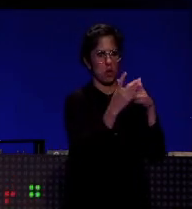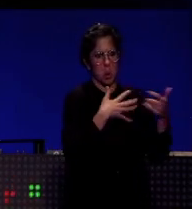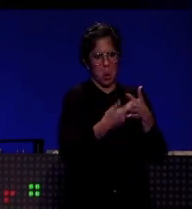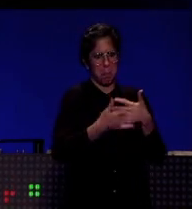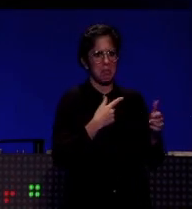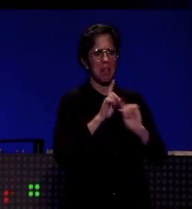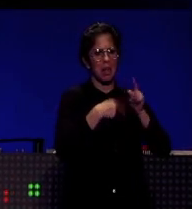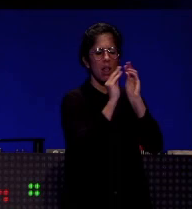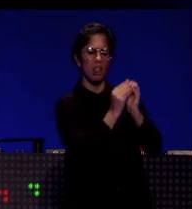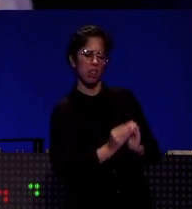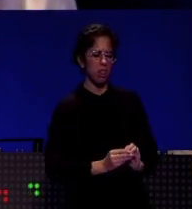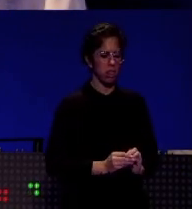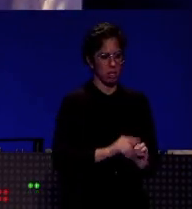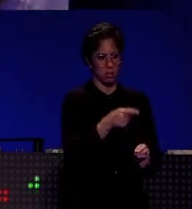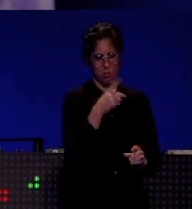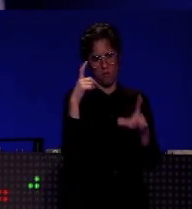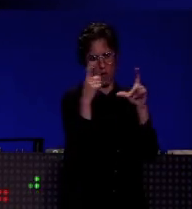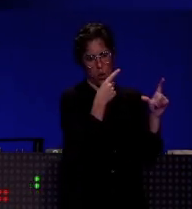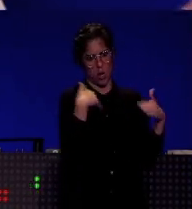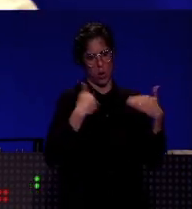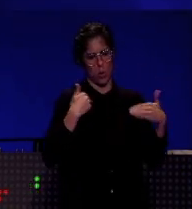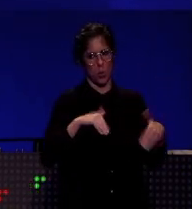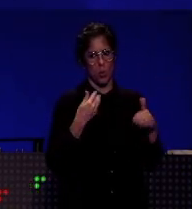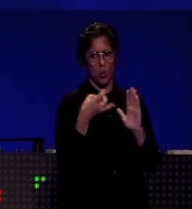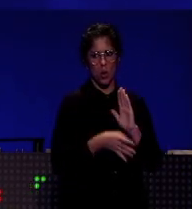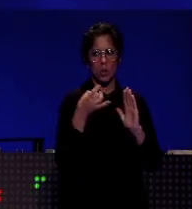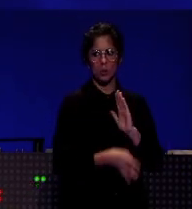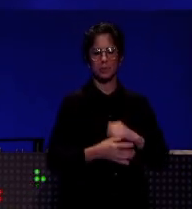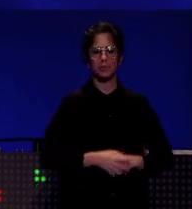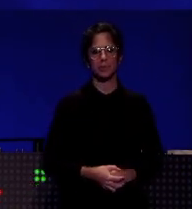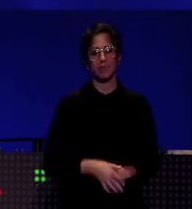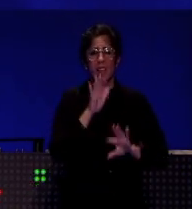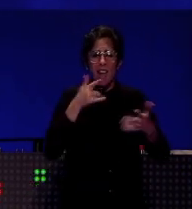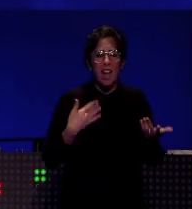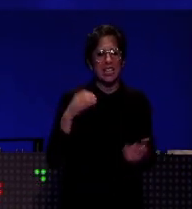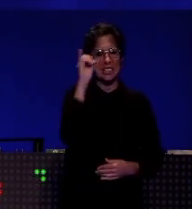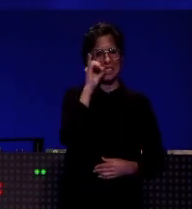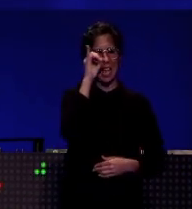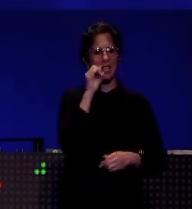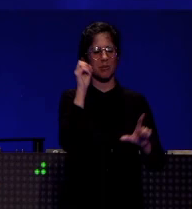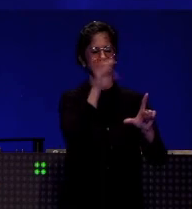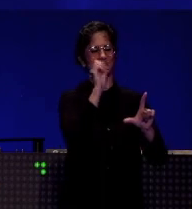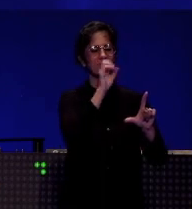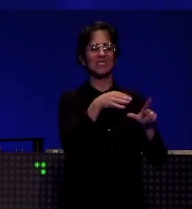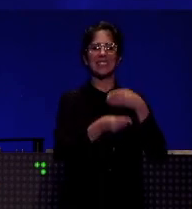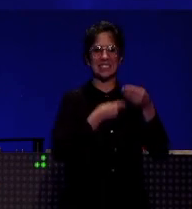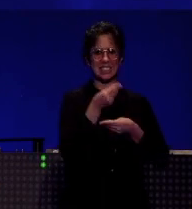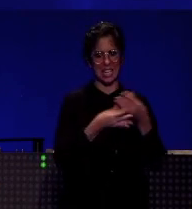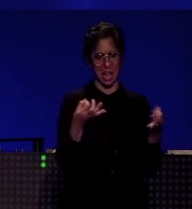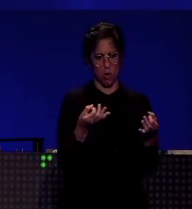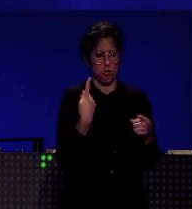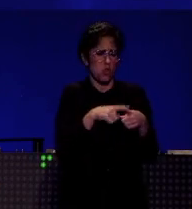actualmente en mi instagram pues comparto aspectos de mi vida personal con mi pequeño también